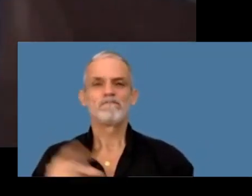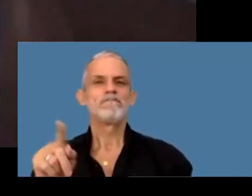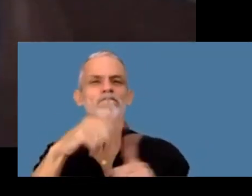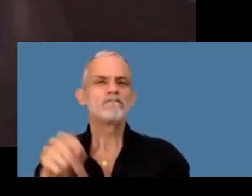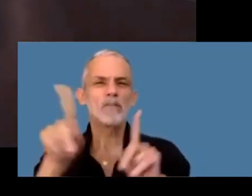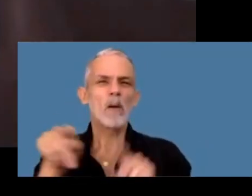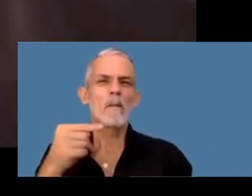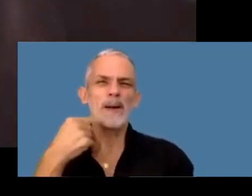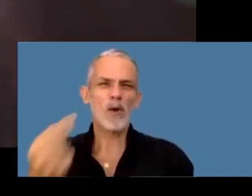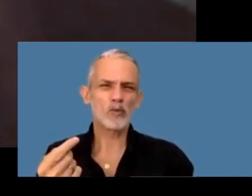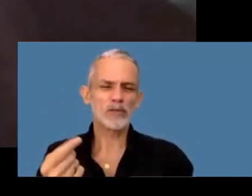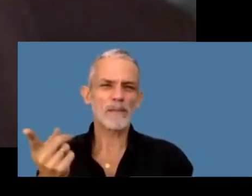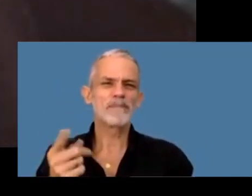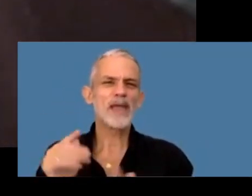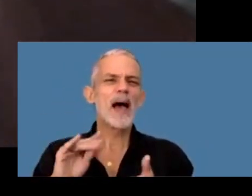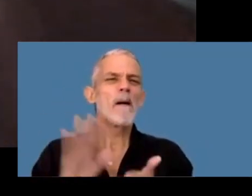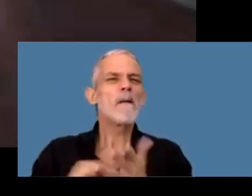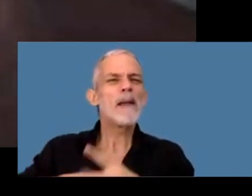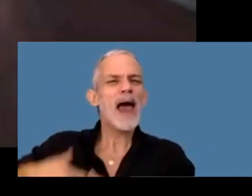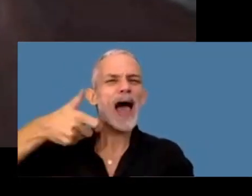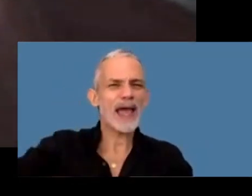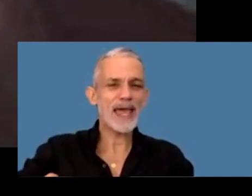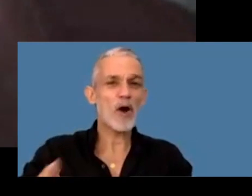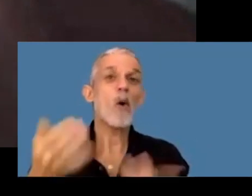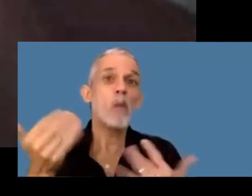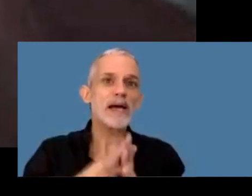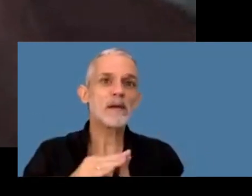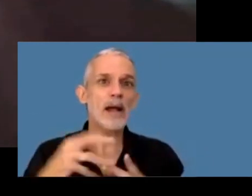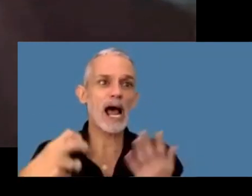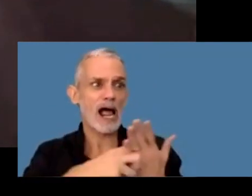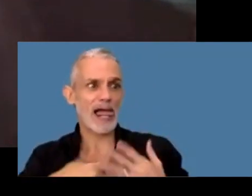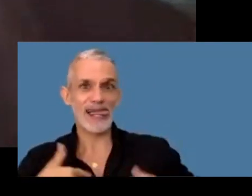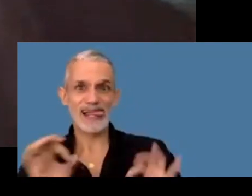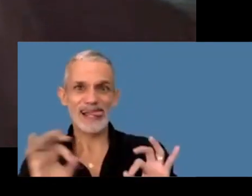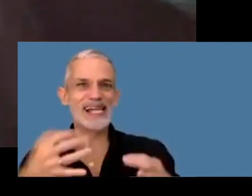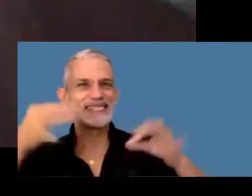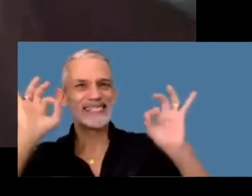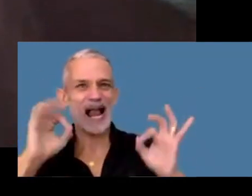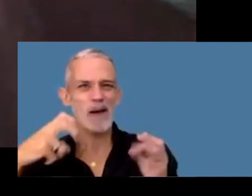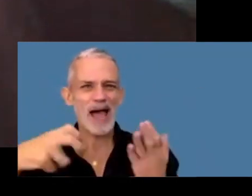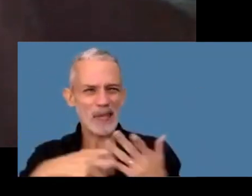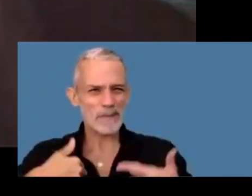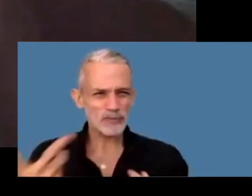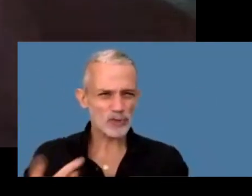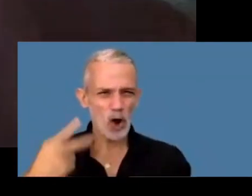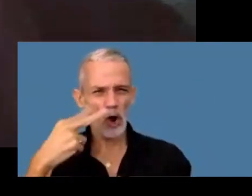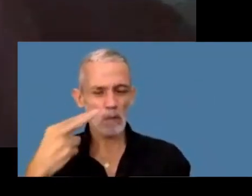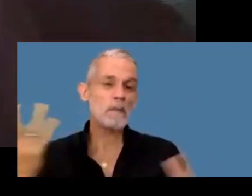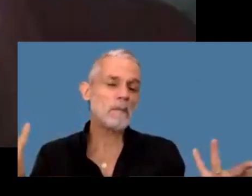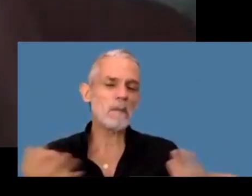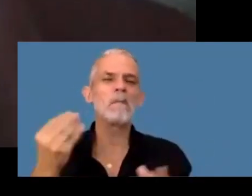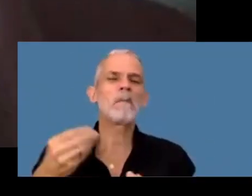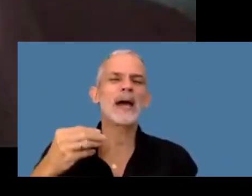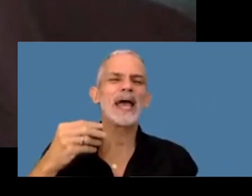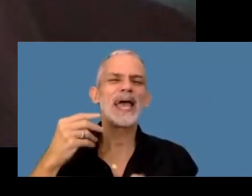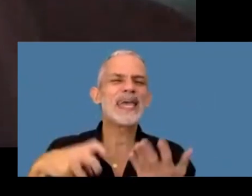puedo presentar y no puedo autorizarlo, no voy a tener el informe del profesional. Si yo no tengo informe profesional, no es un proyecto inmobiliario categorizado a los